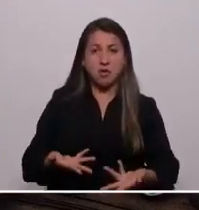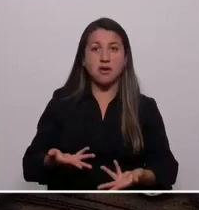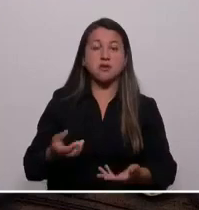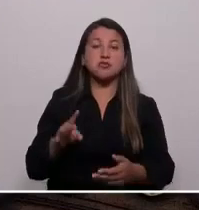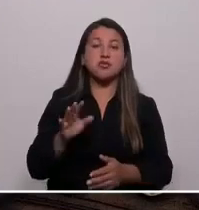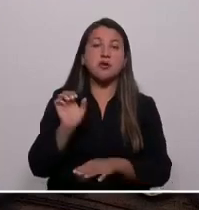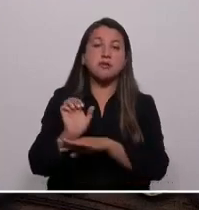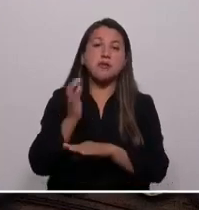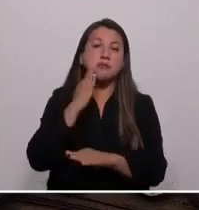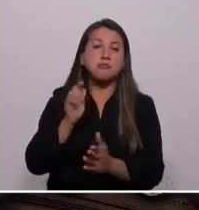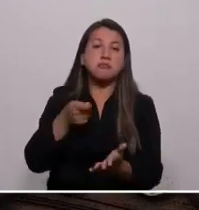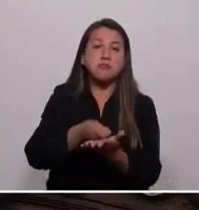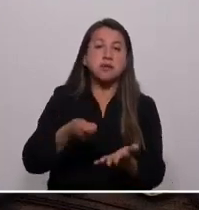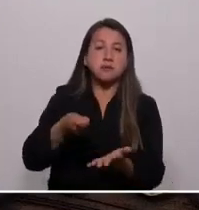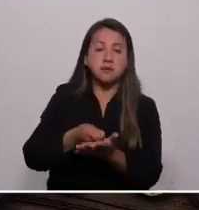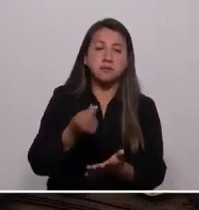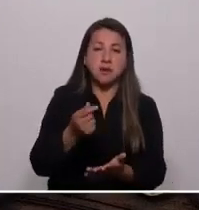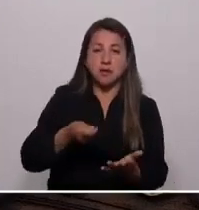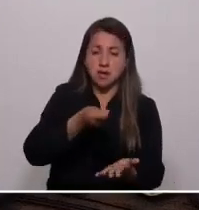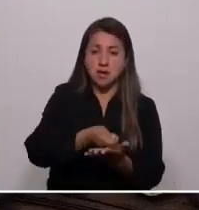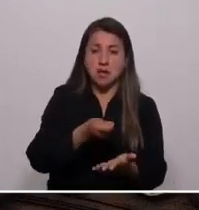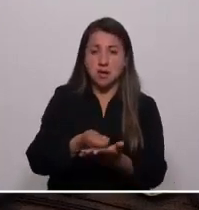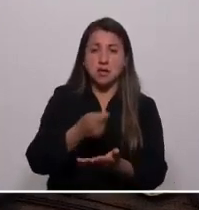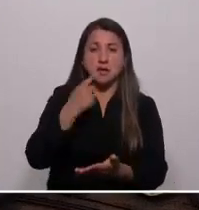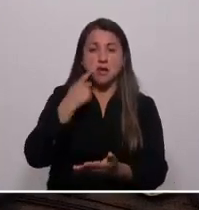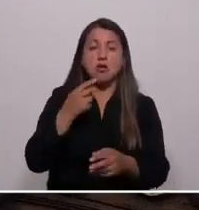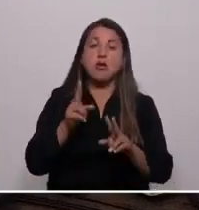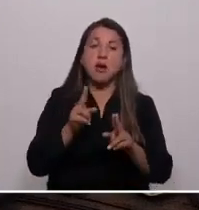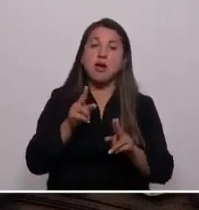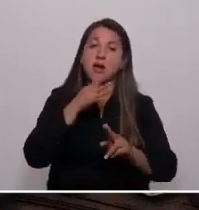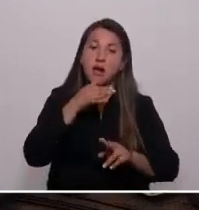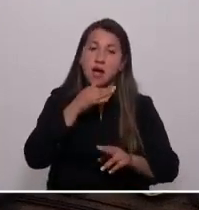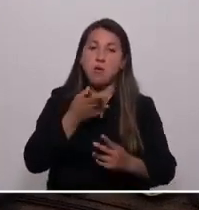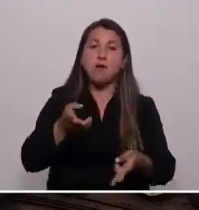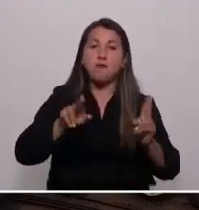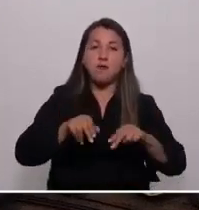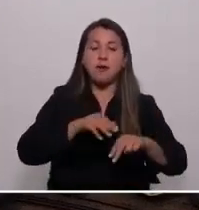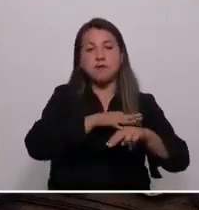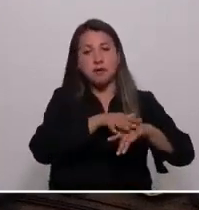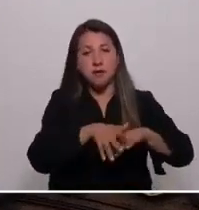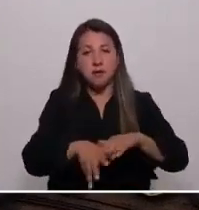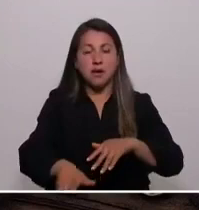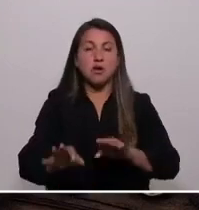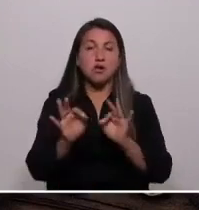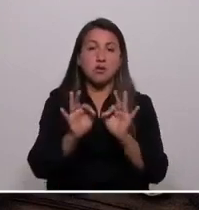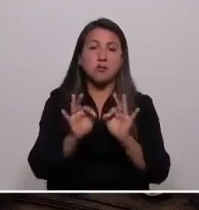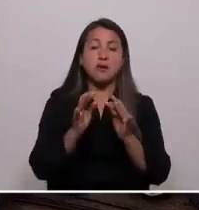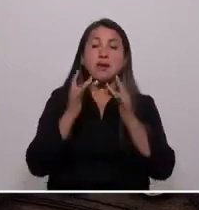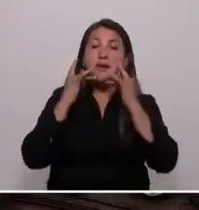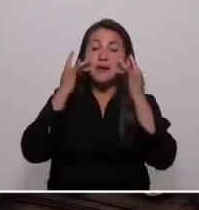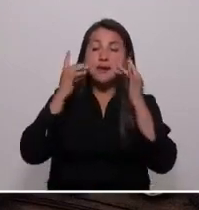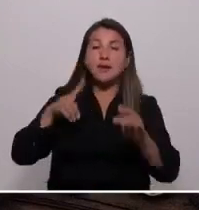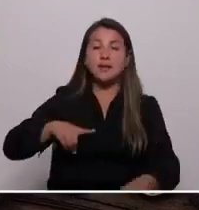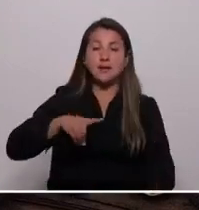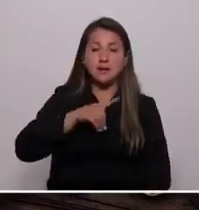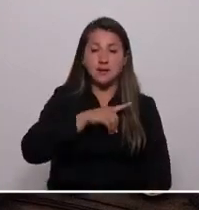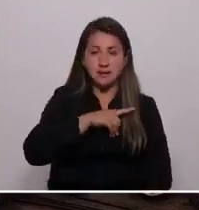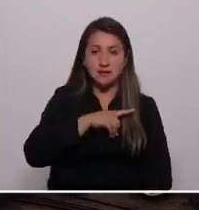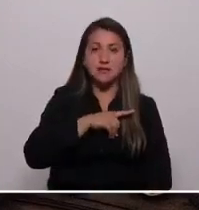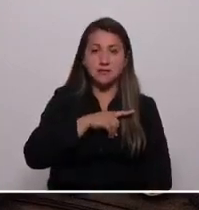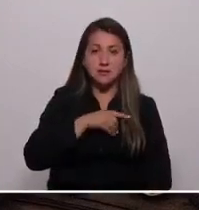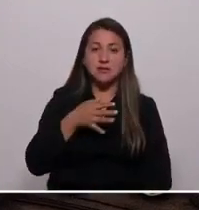y represor para que las aguas nuevamente vuelvan a su cauce y la alegría y la dignidad se haga